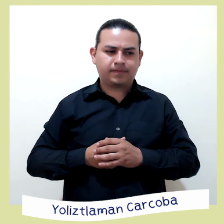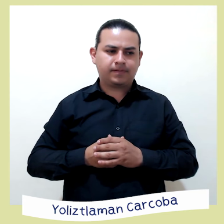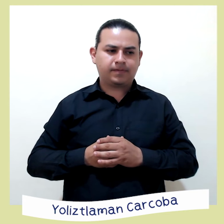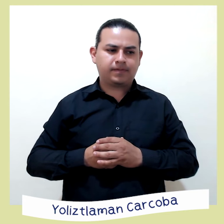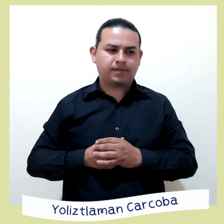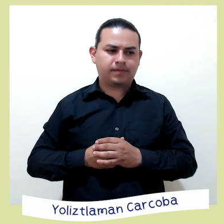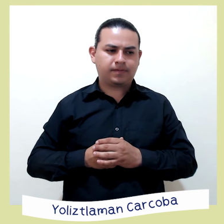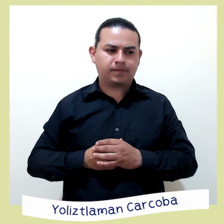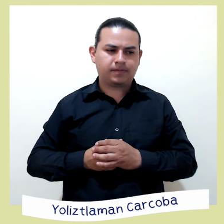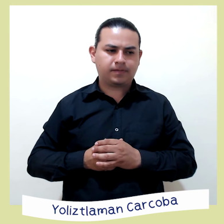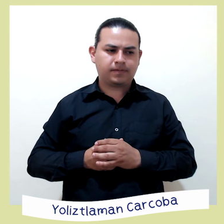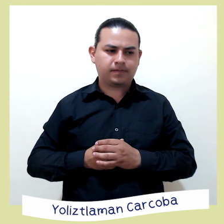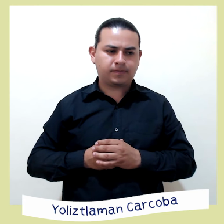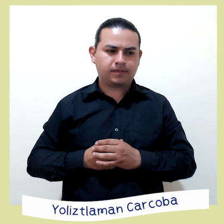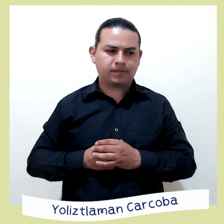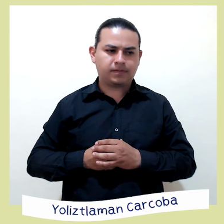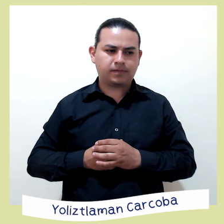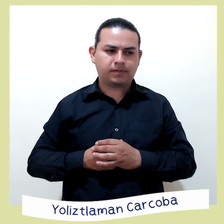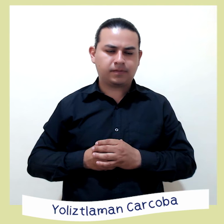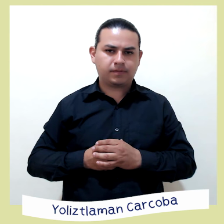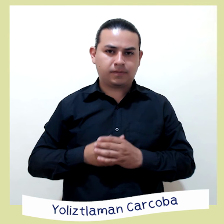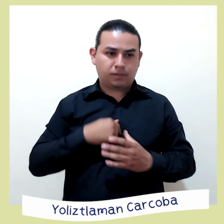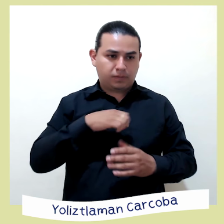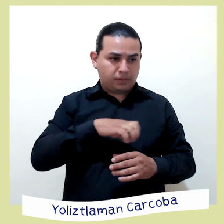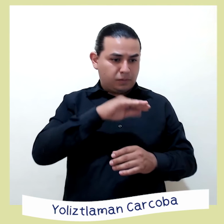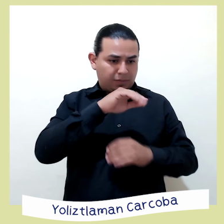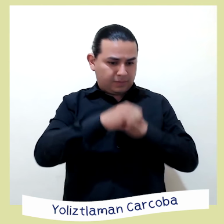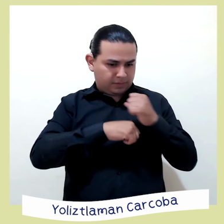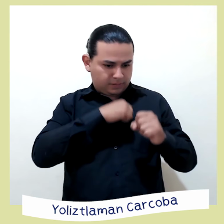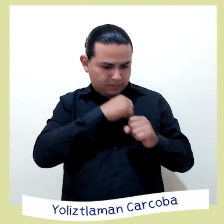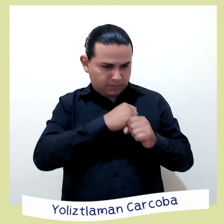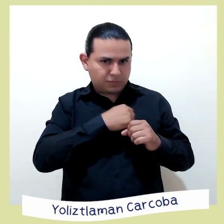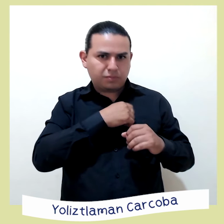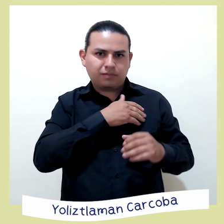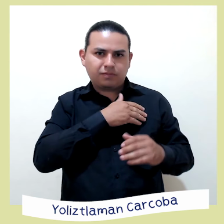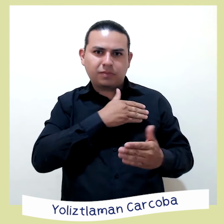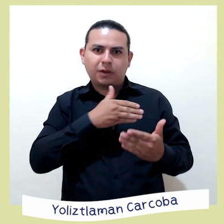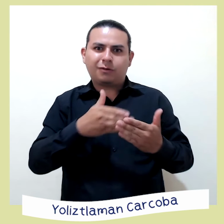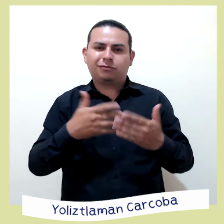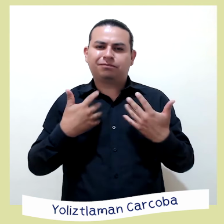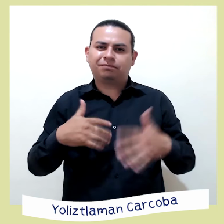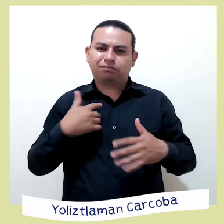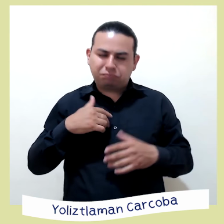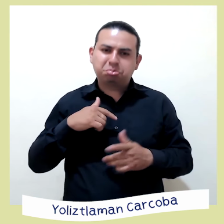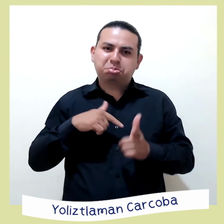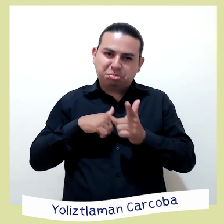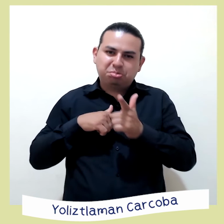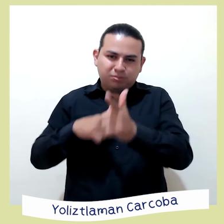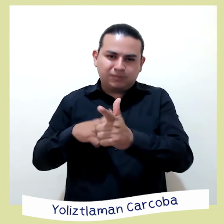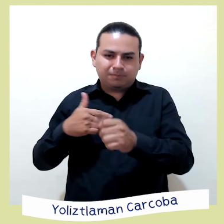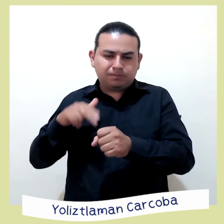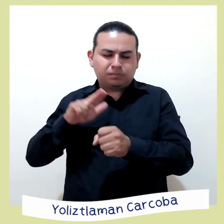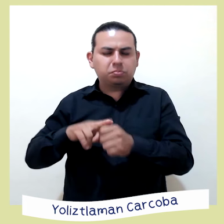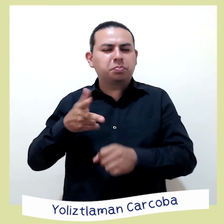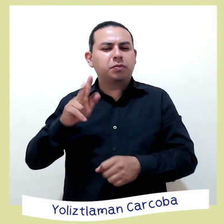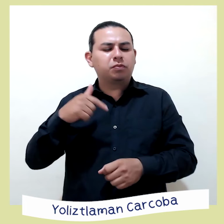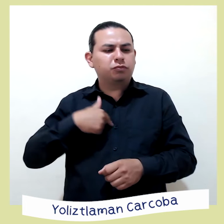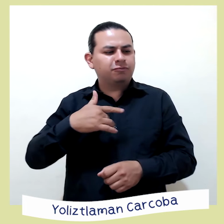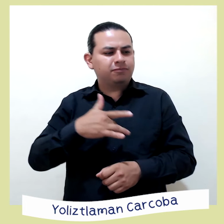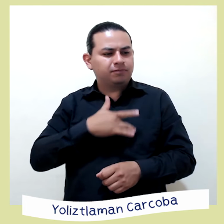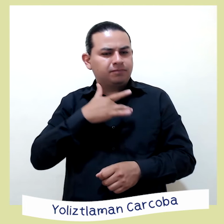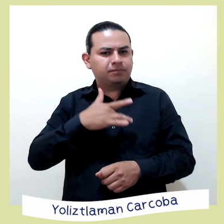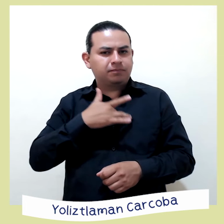decirles que tengo 90 años, ¿no? Entonces, yo creo que llevo